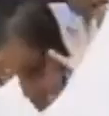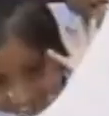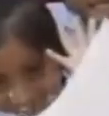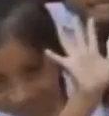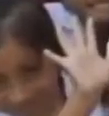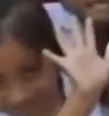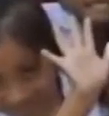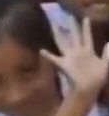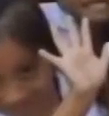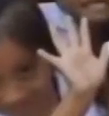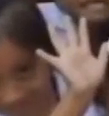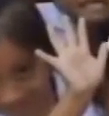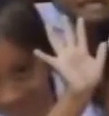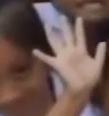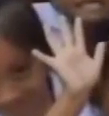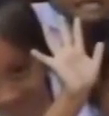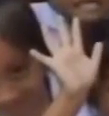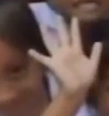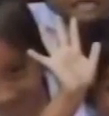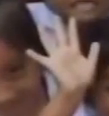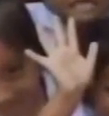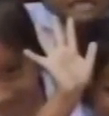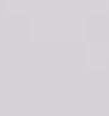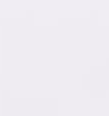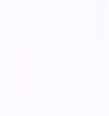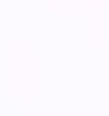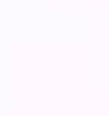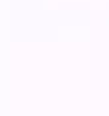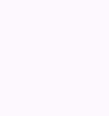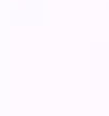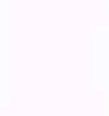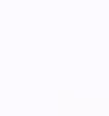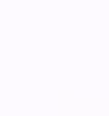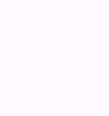A continuación, matemática, primero primaria.